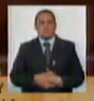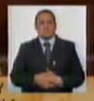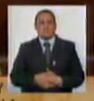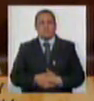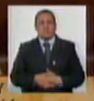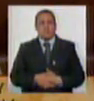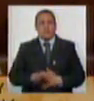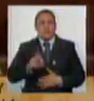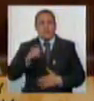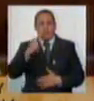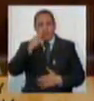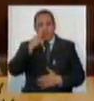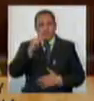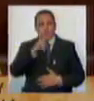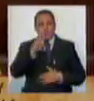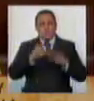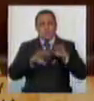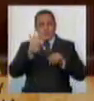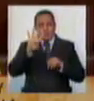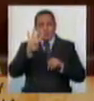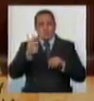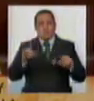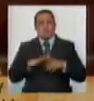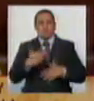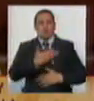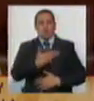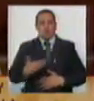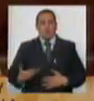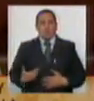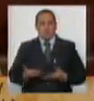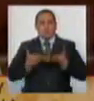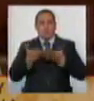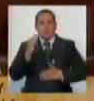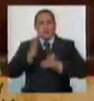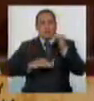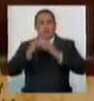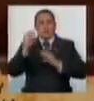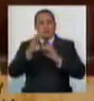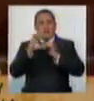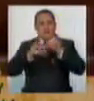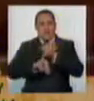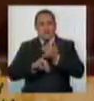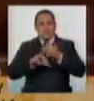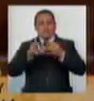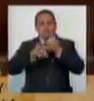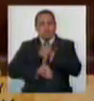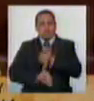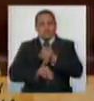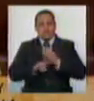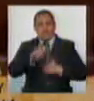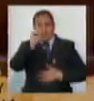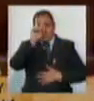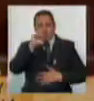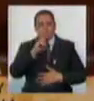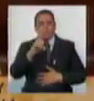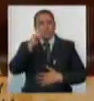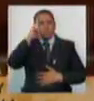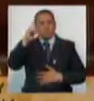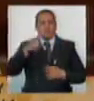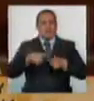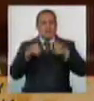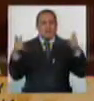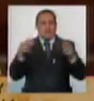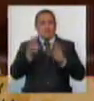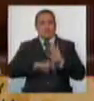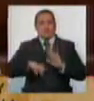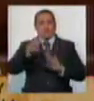En junio del 2014, mi gobierno adjudicó la construcción del gasoducto surperuano, un megaproyecto que